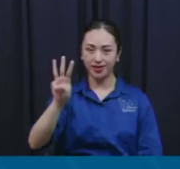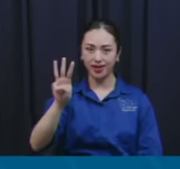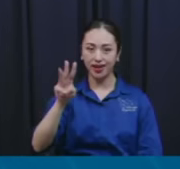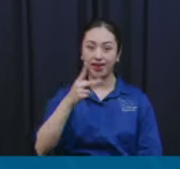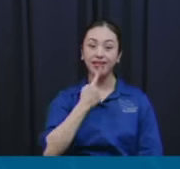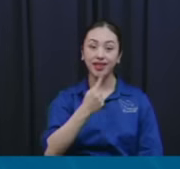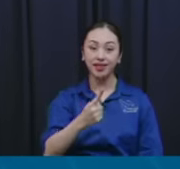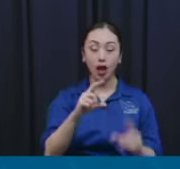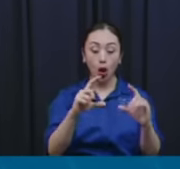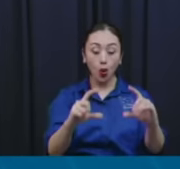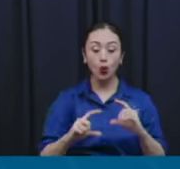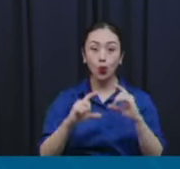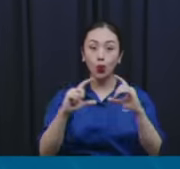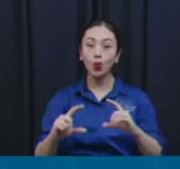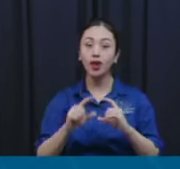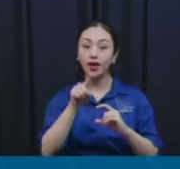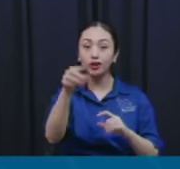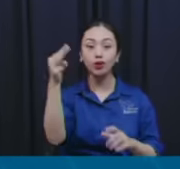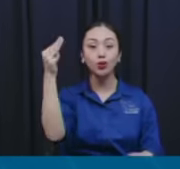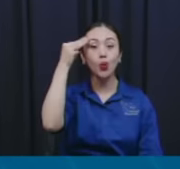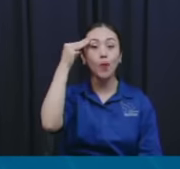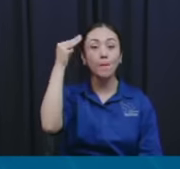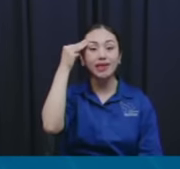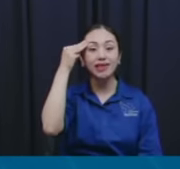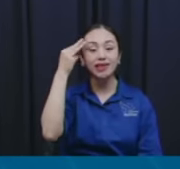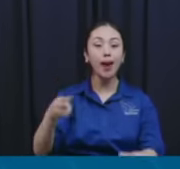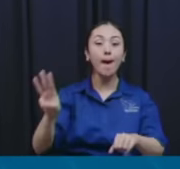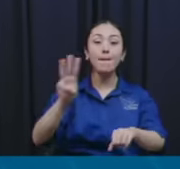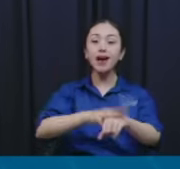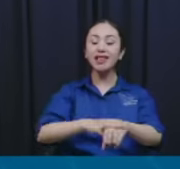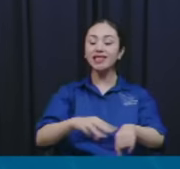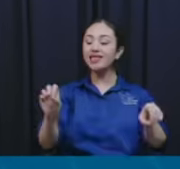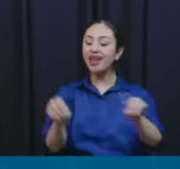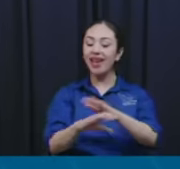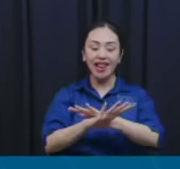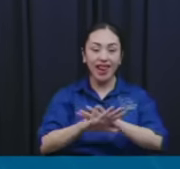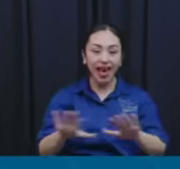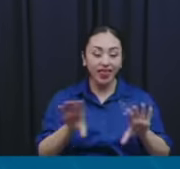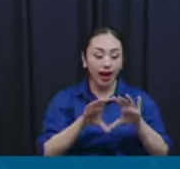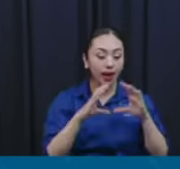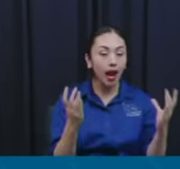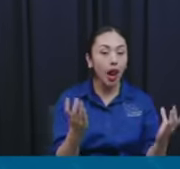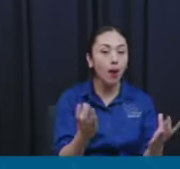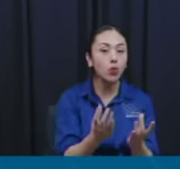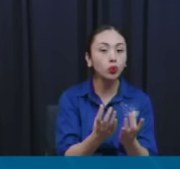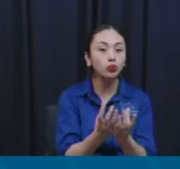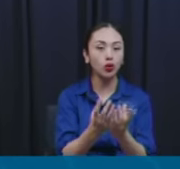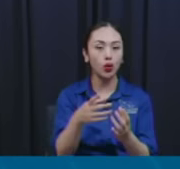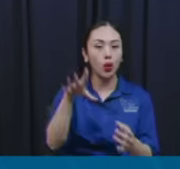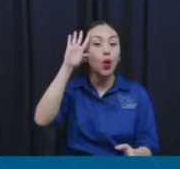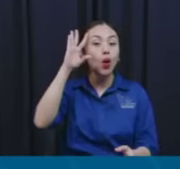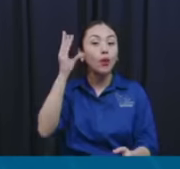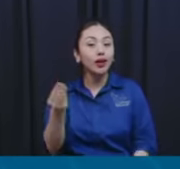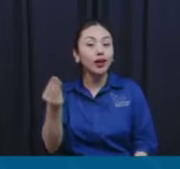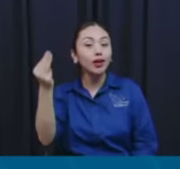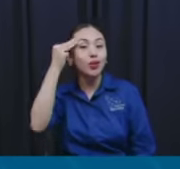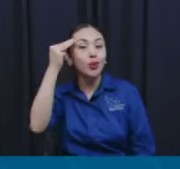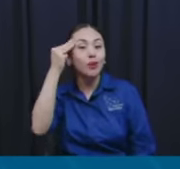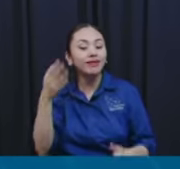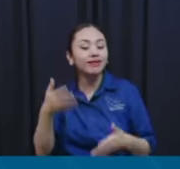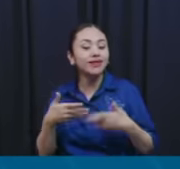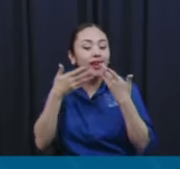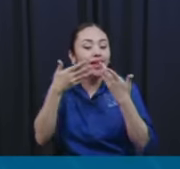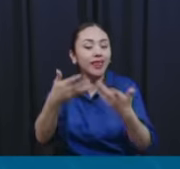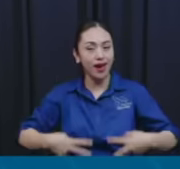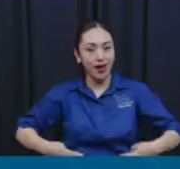mente más que nada en el mundo porque ella es fuente de vida como el hombre